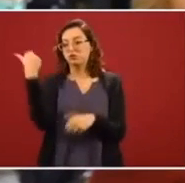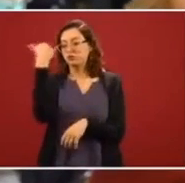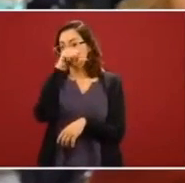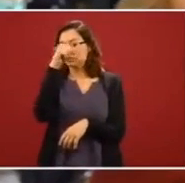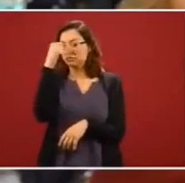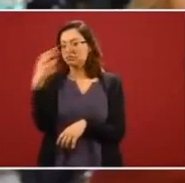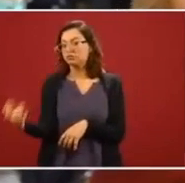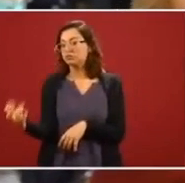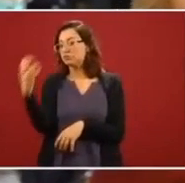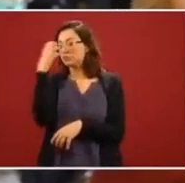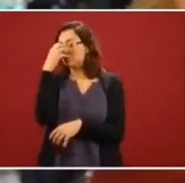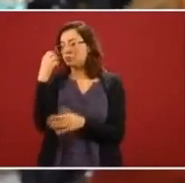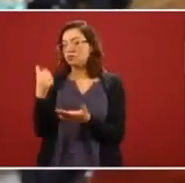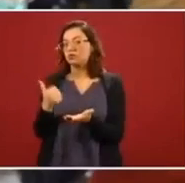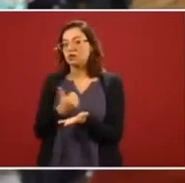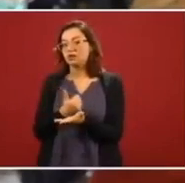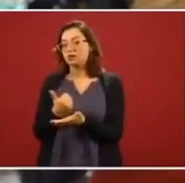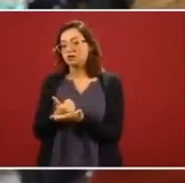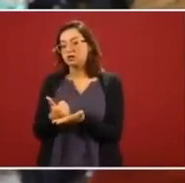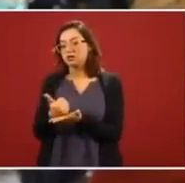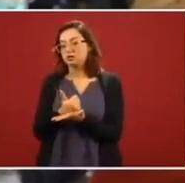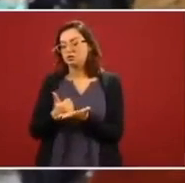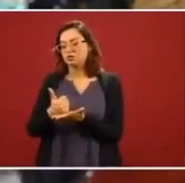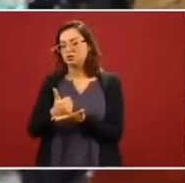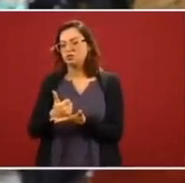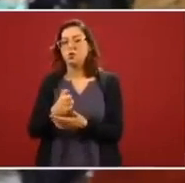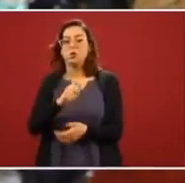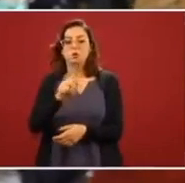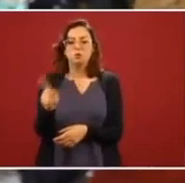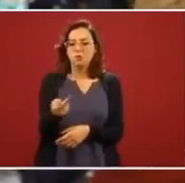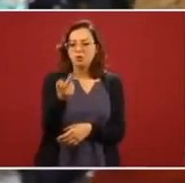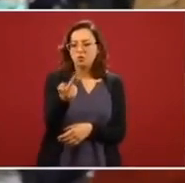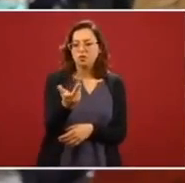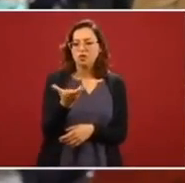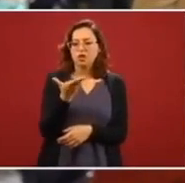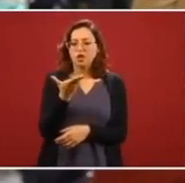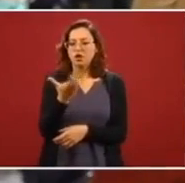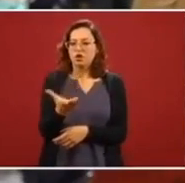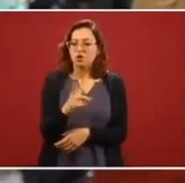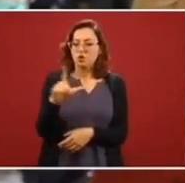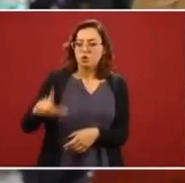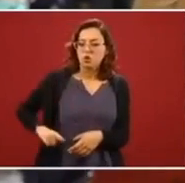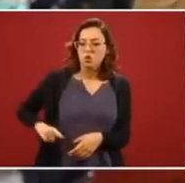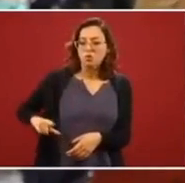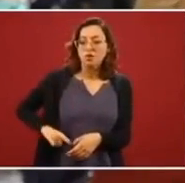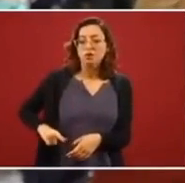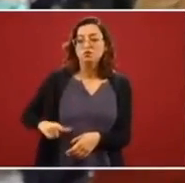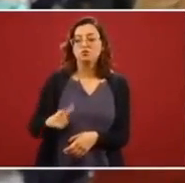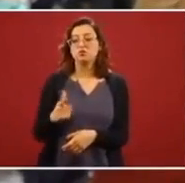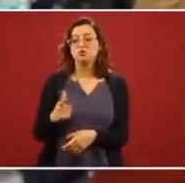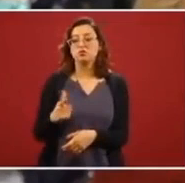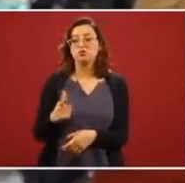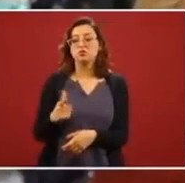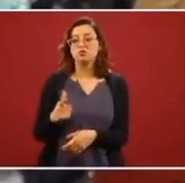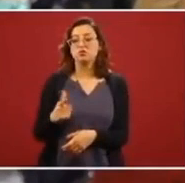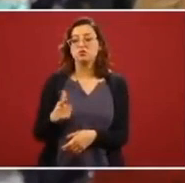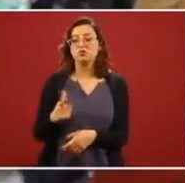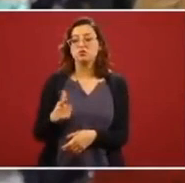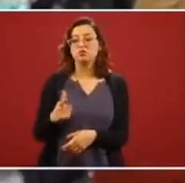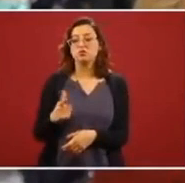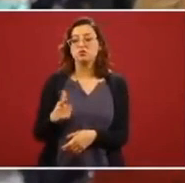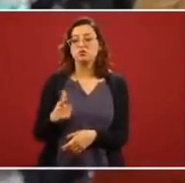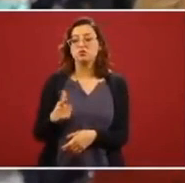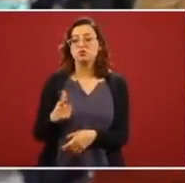pregunta, ¿qué está haciendo su gobierno para incluirlos en el tema laboral a estos grandes sectores?